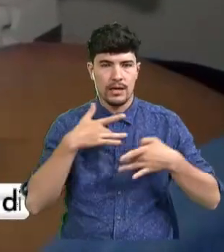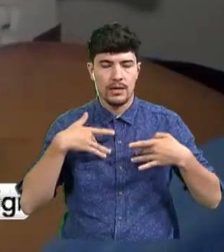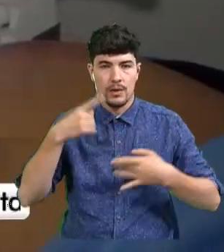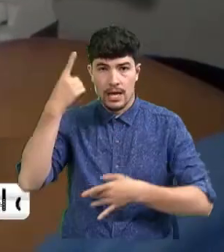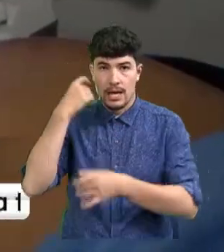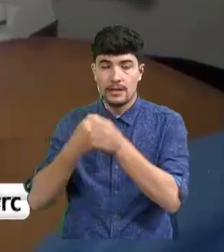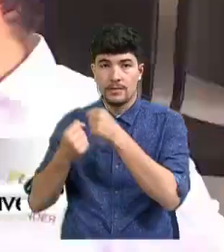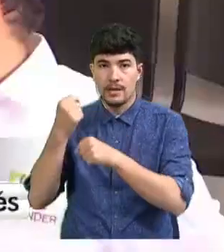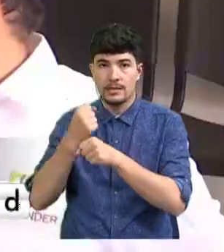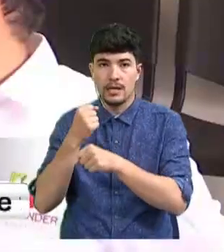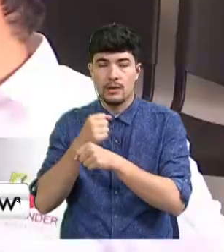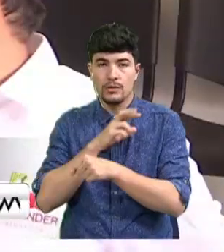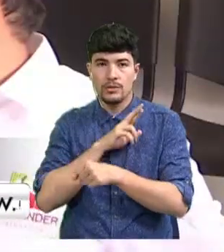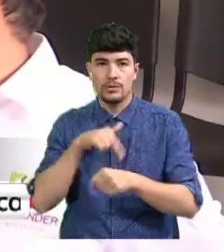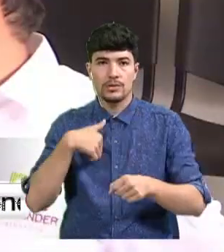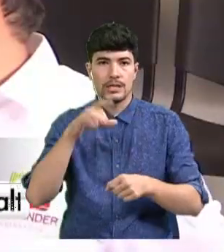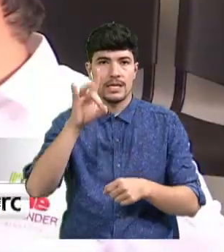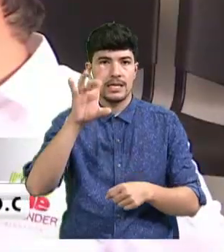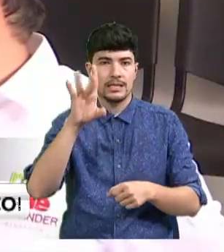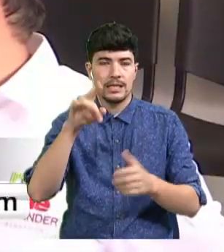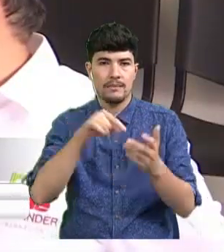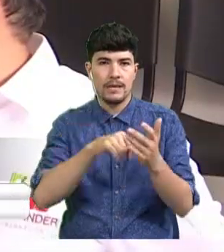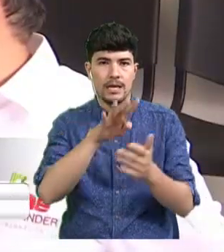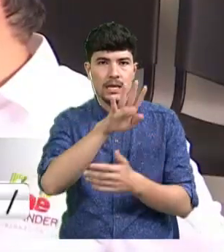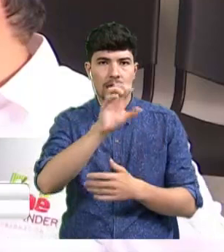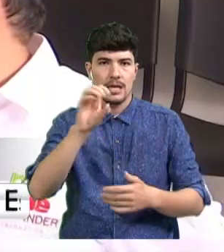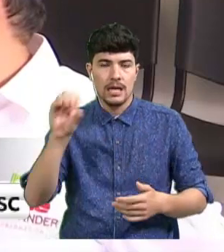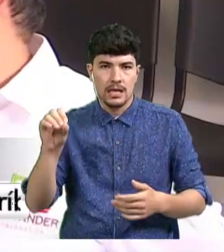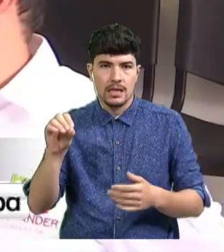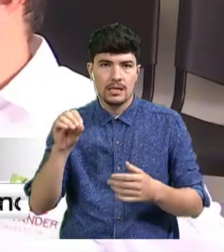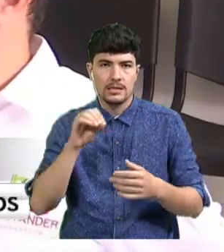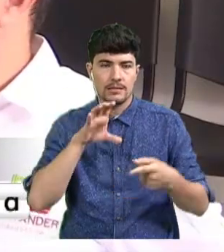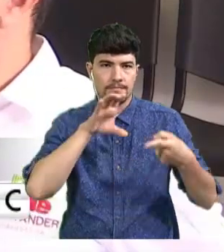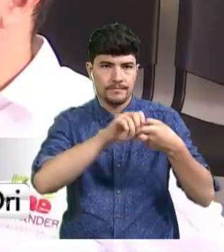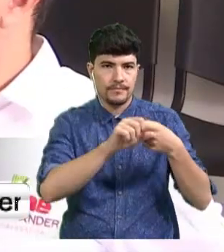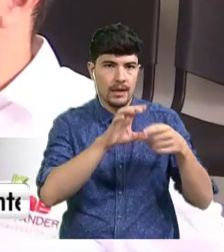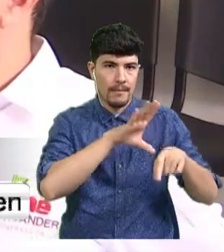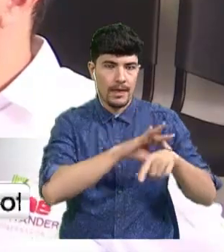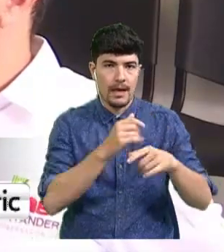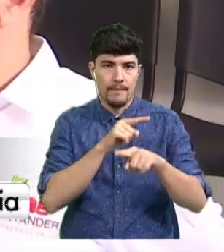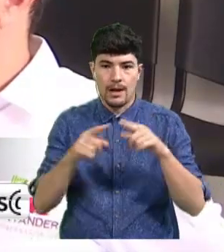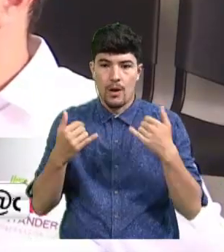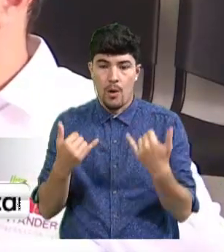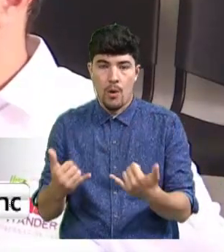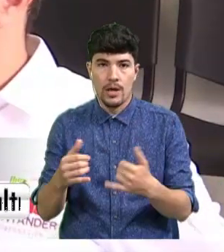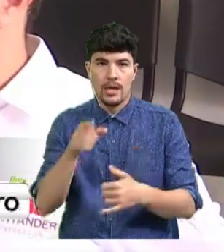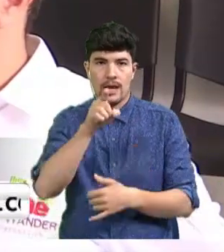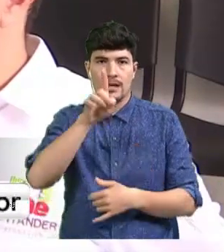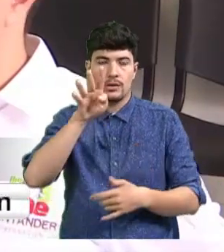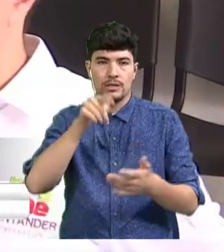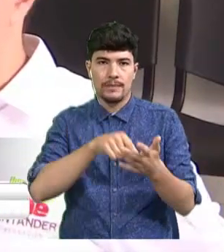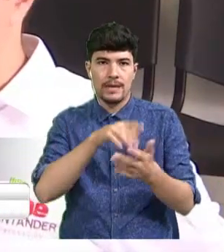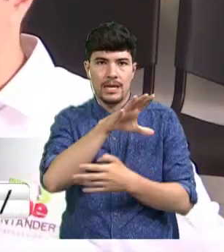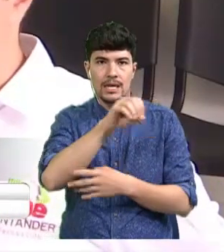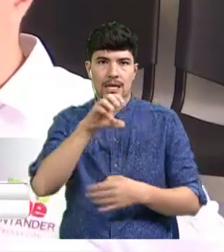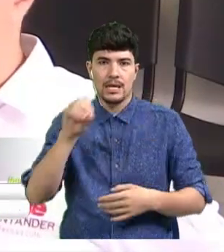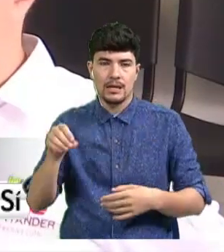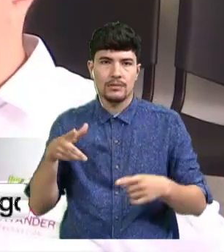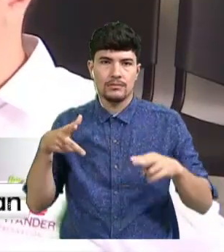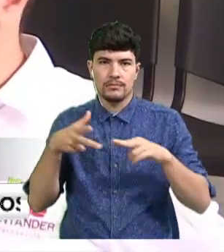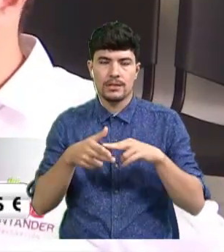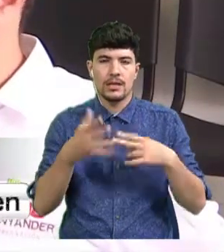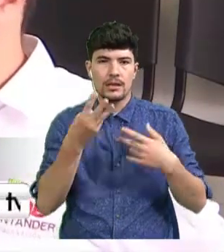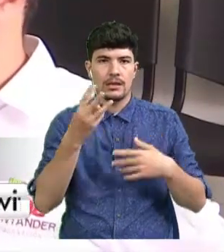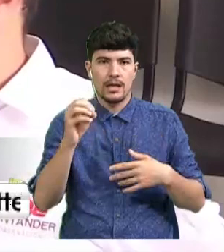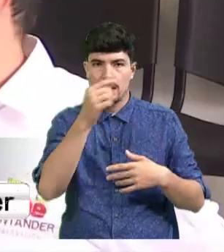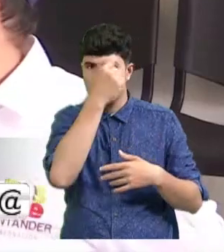logramos llegar a 15.500 consultas. Hoy ya hemos llegado a 14.500 con corte a 30